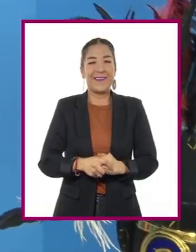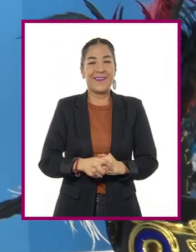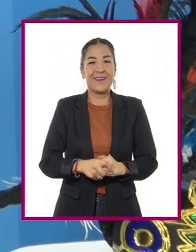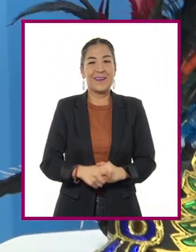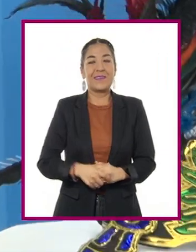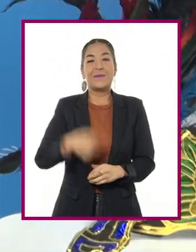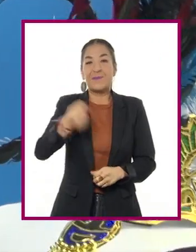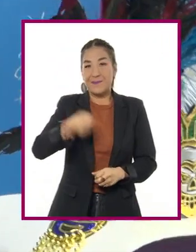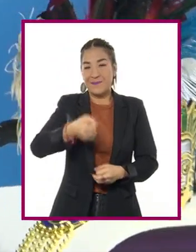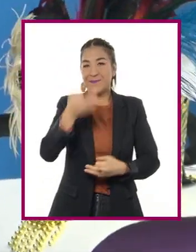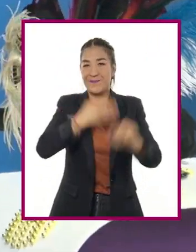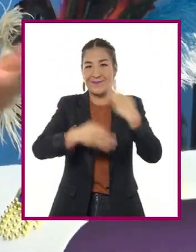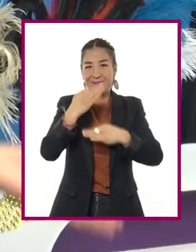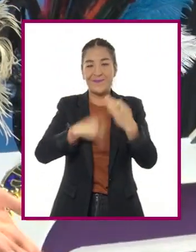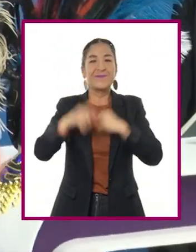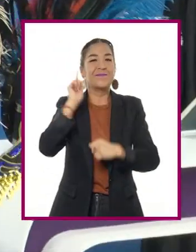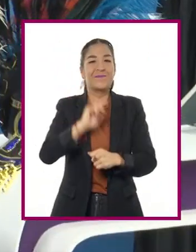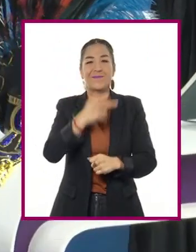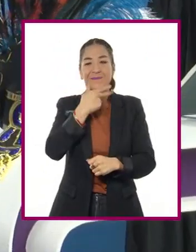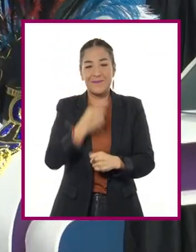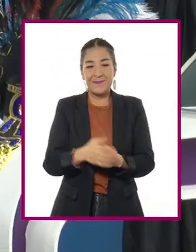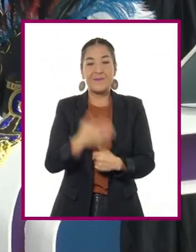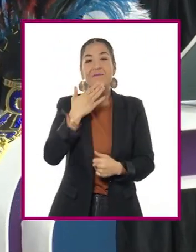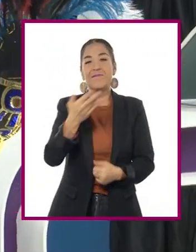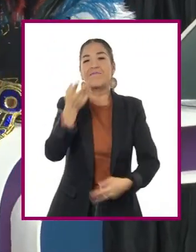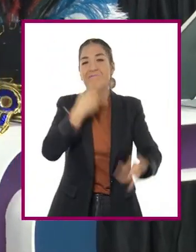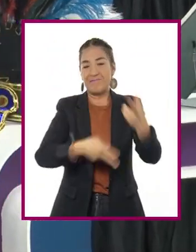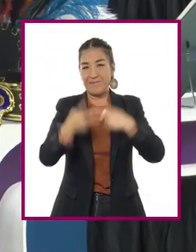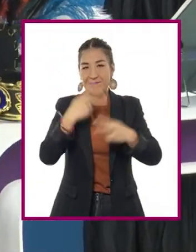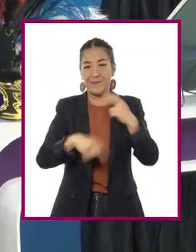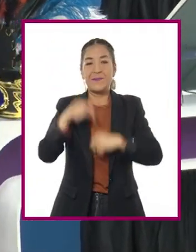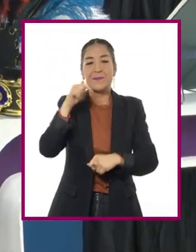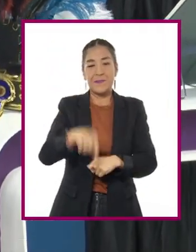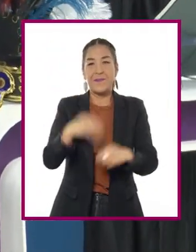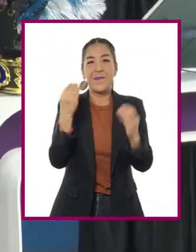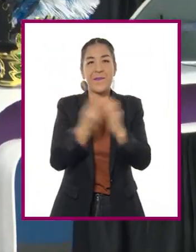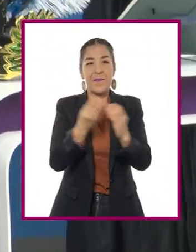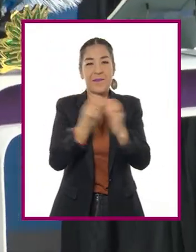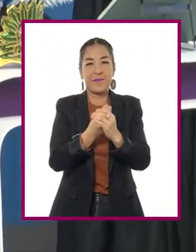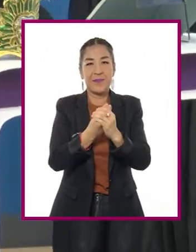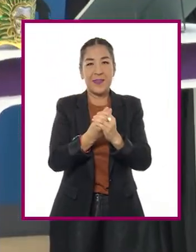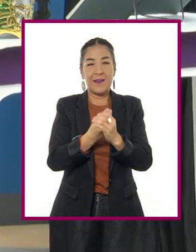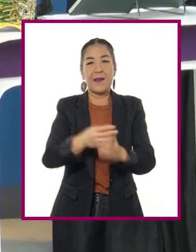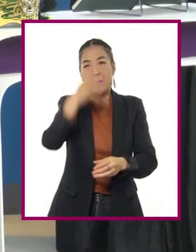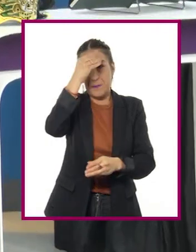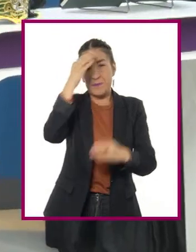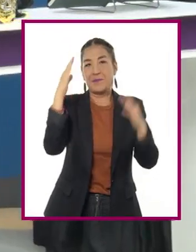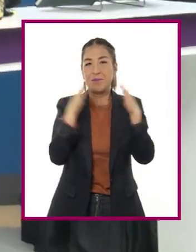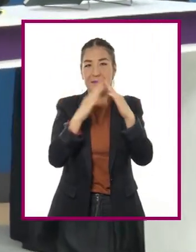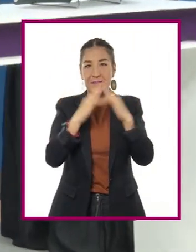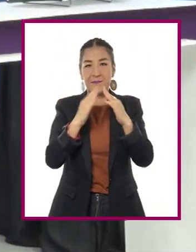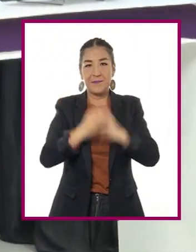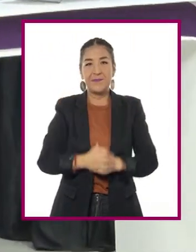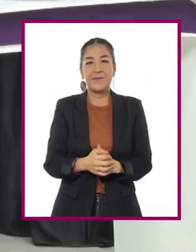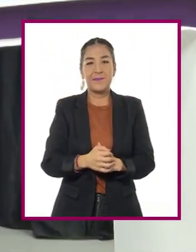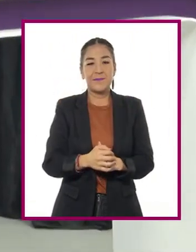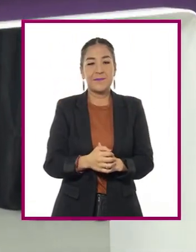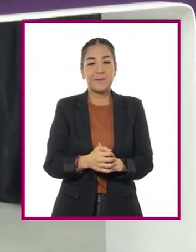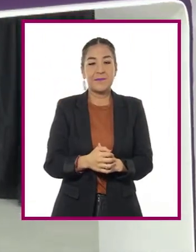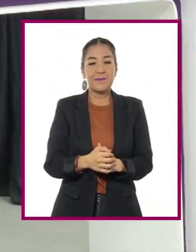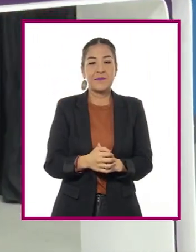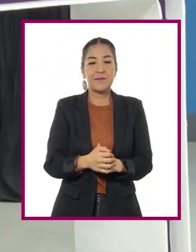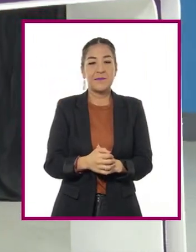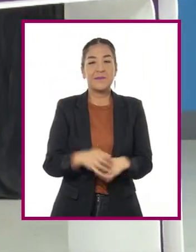Saludos a todas y todos. Bienvenidas y bienvenidos a otra sesión de Aprende en Casa, correspondiente a la